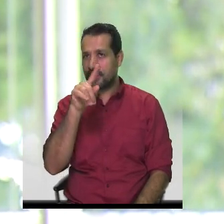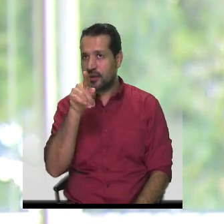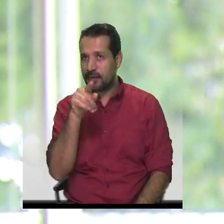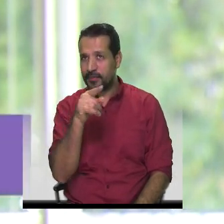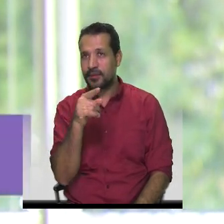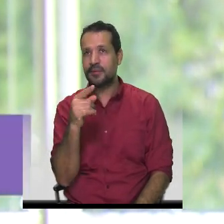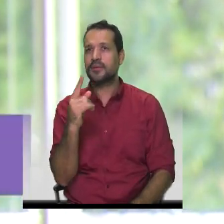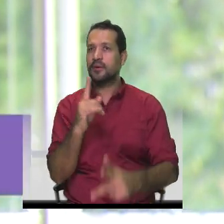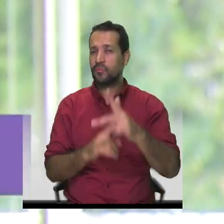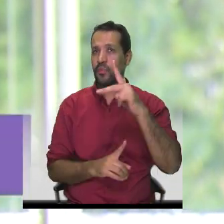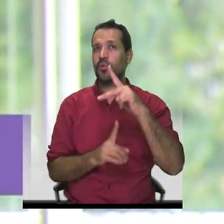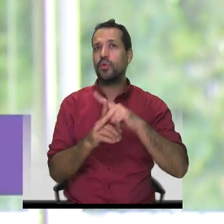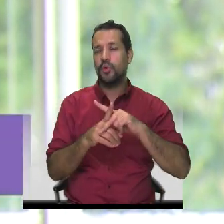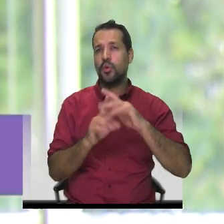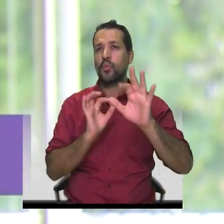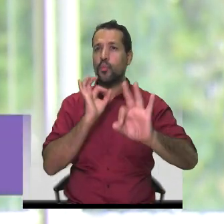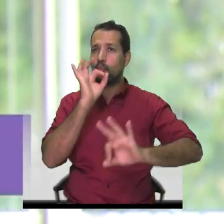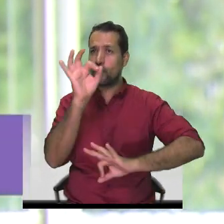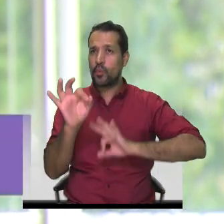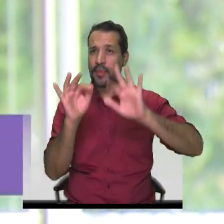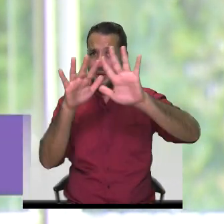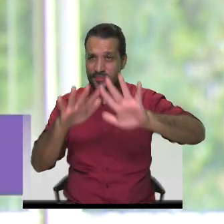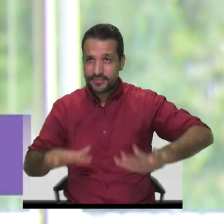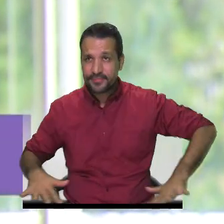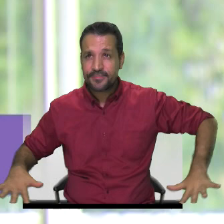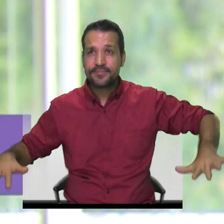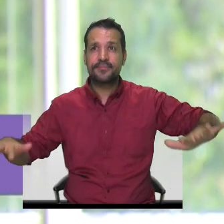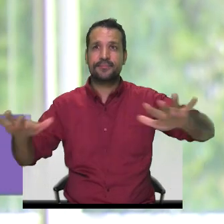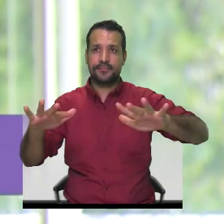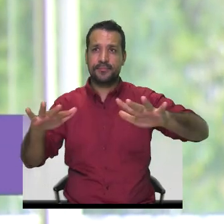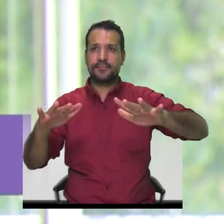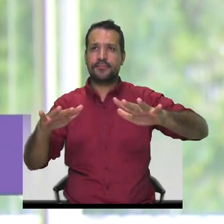pretende cuidar el territorio que habitamos,